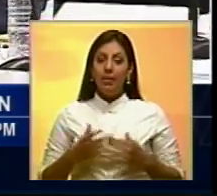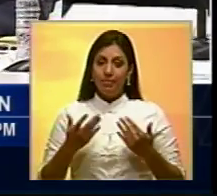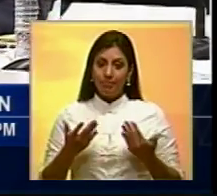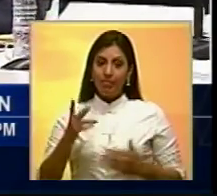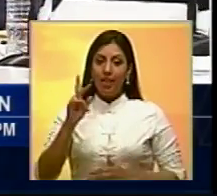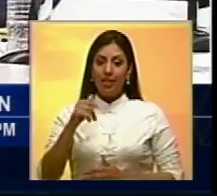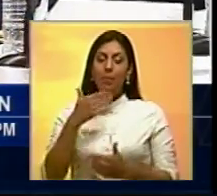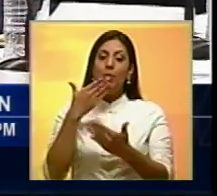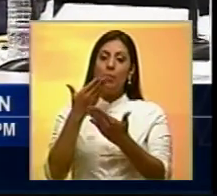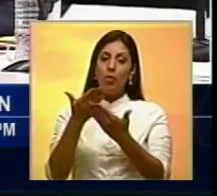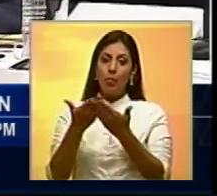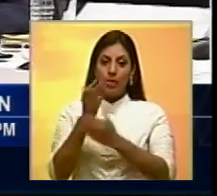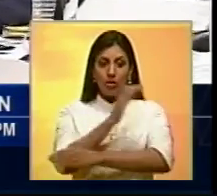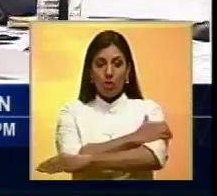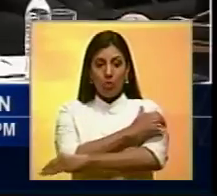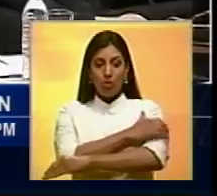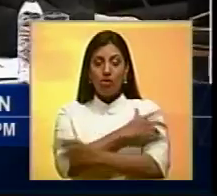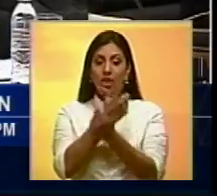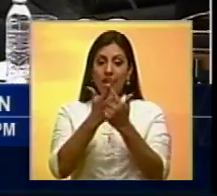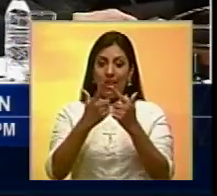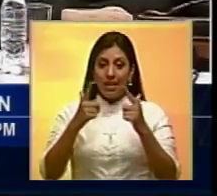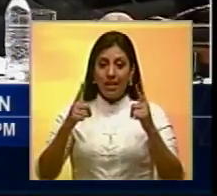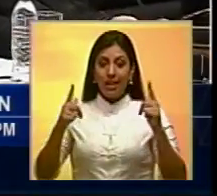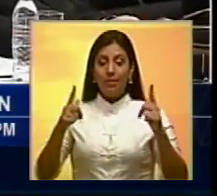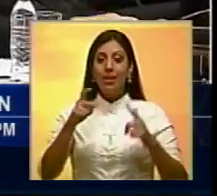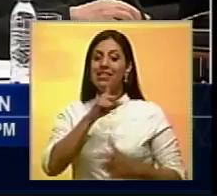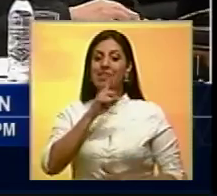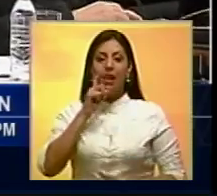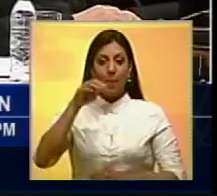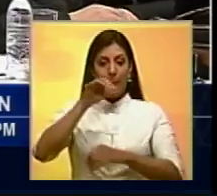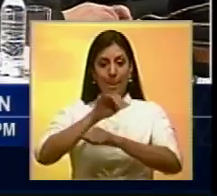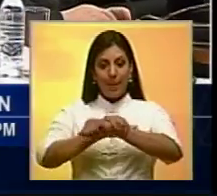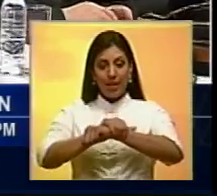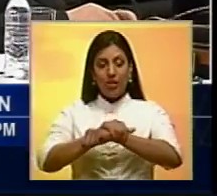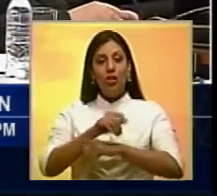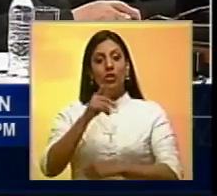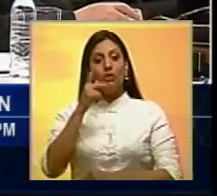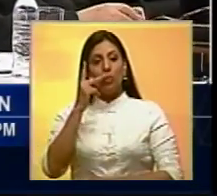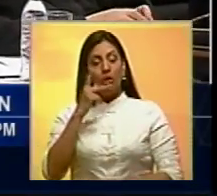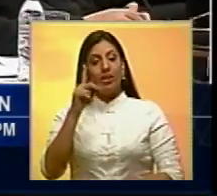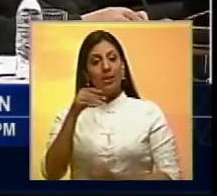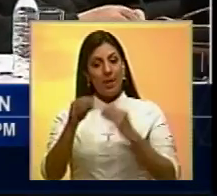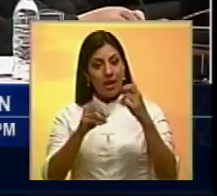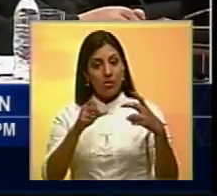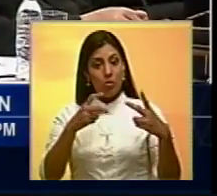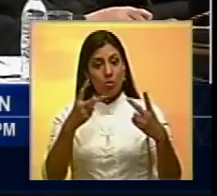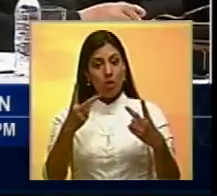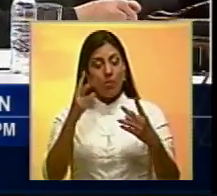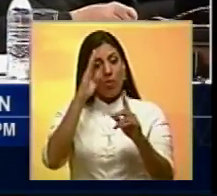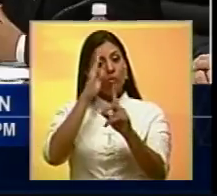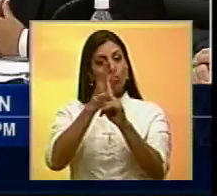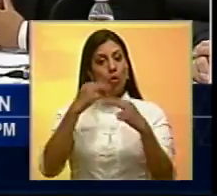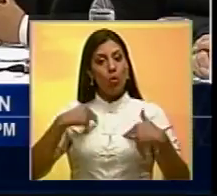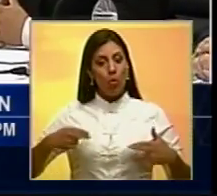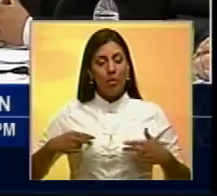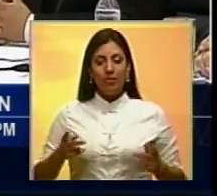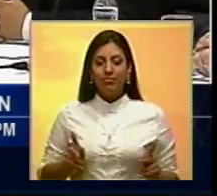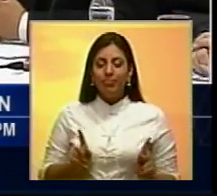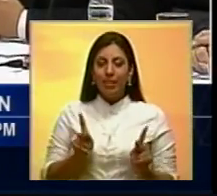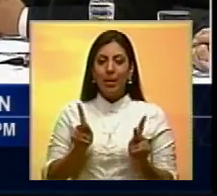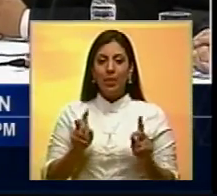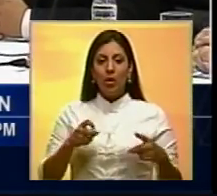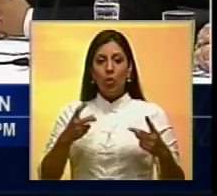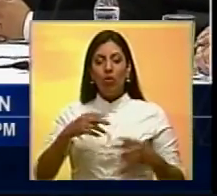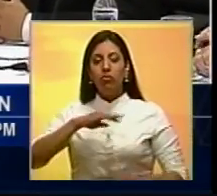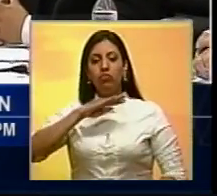También está planteando la oposición la liberación de los llamados presos políticos, el establecimiento de un canal humanitario que permita